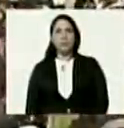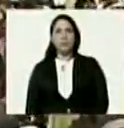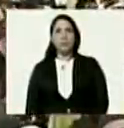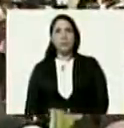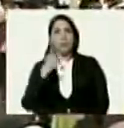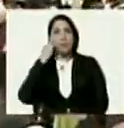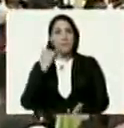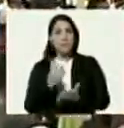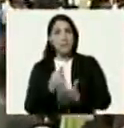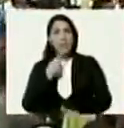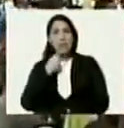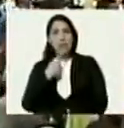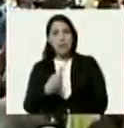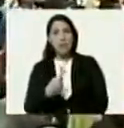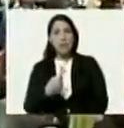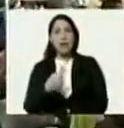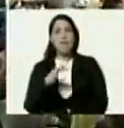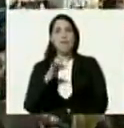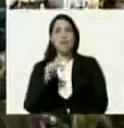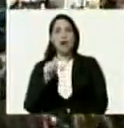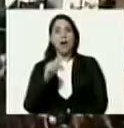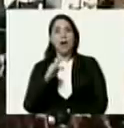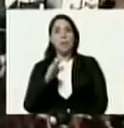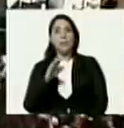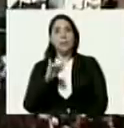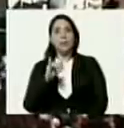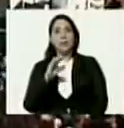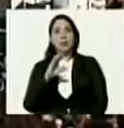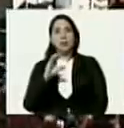Fíjense lo que decía Fabricio Ojeda en los años 60.